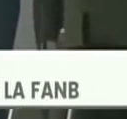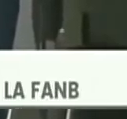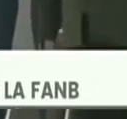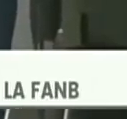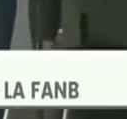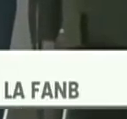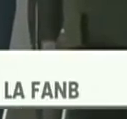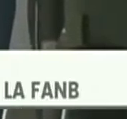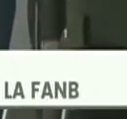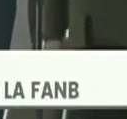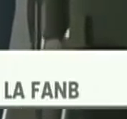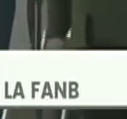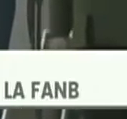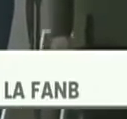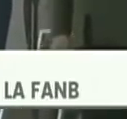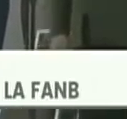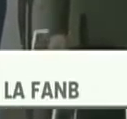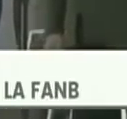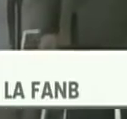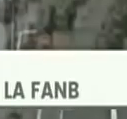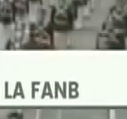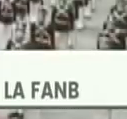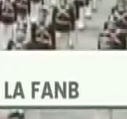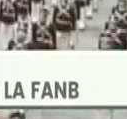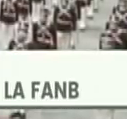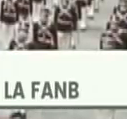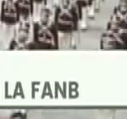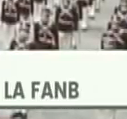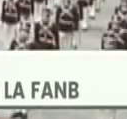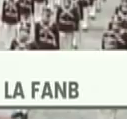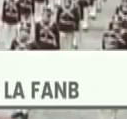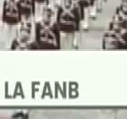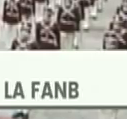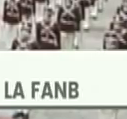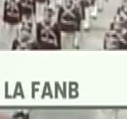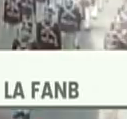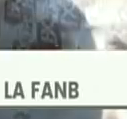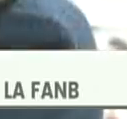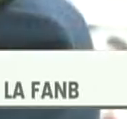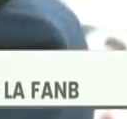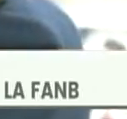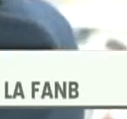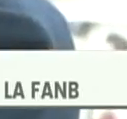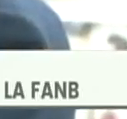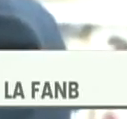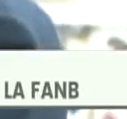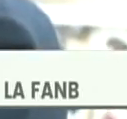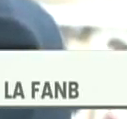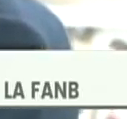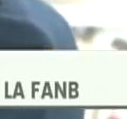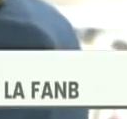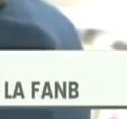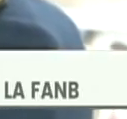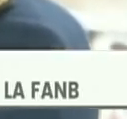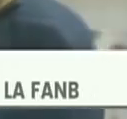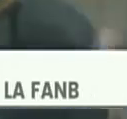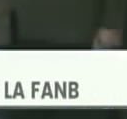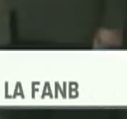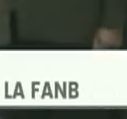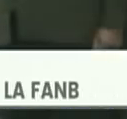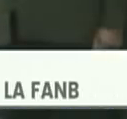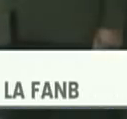formación y capacitación de las tropas para justamente garantizar la defensa integral de la